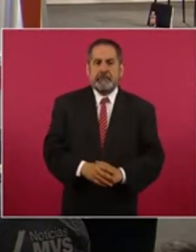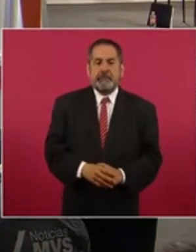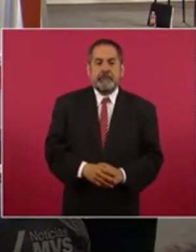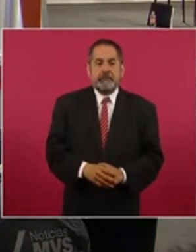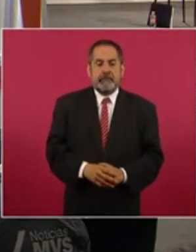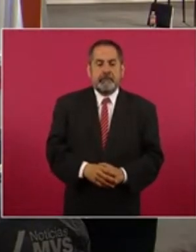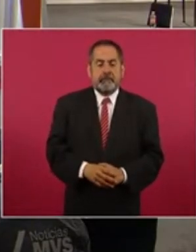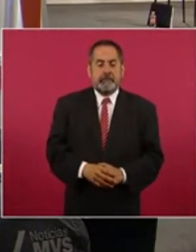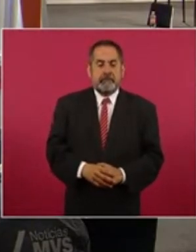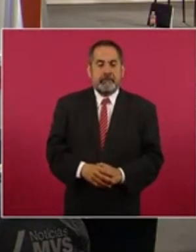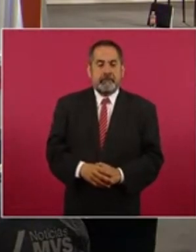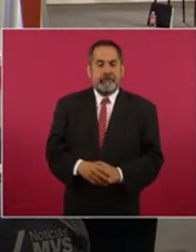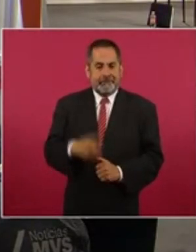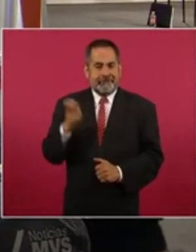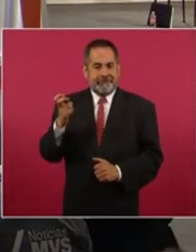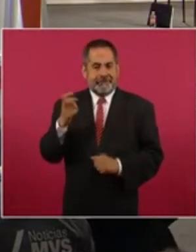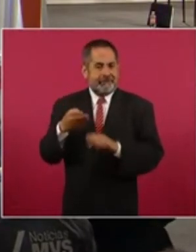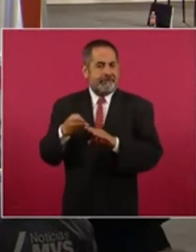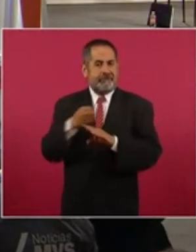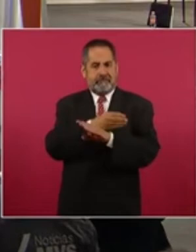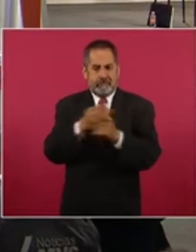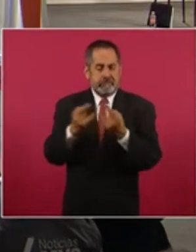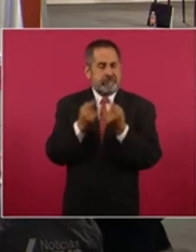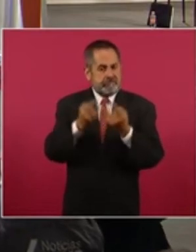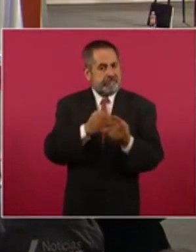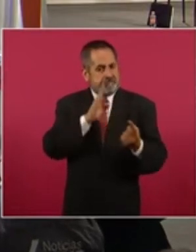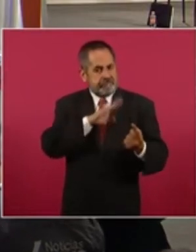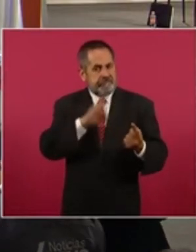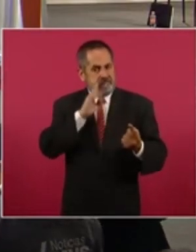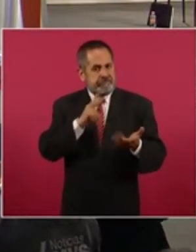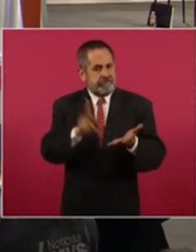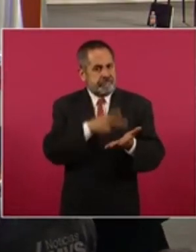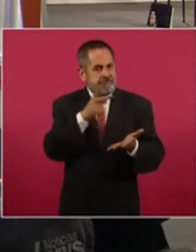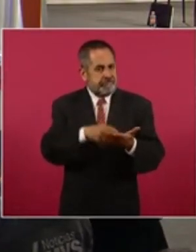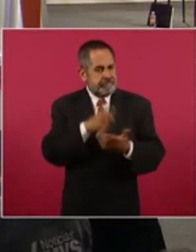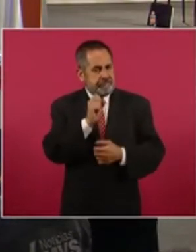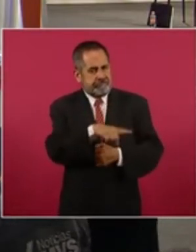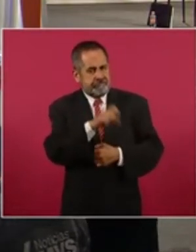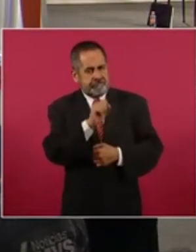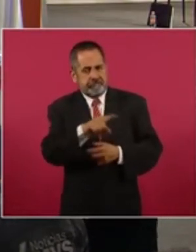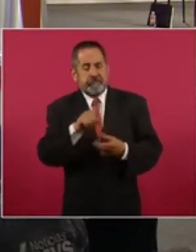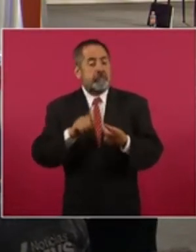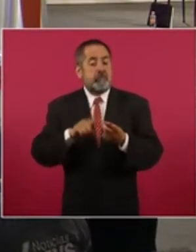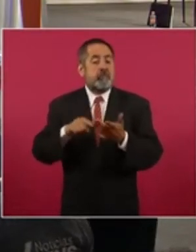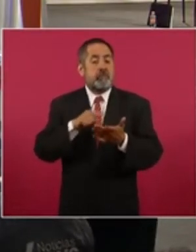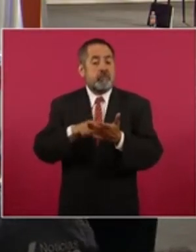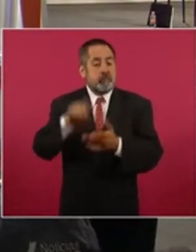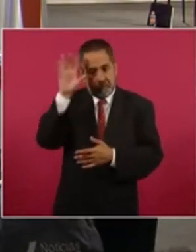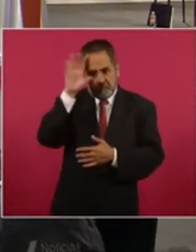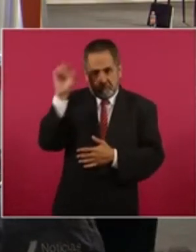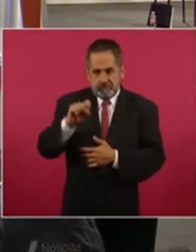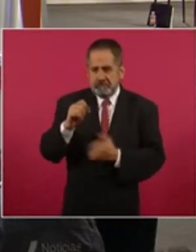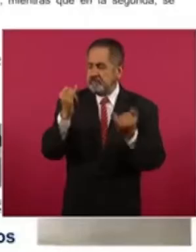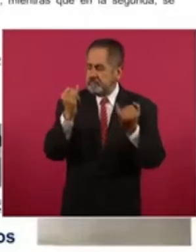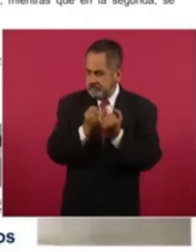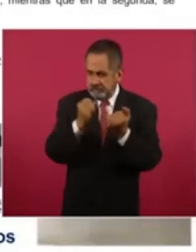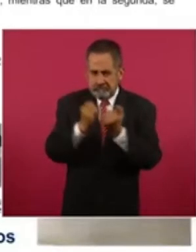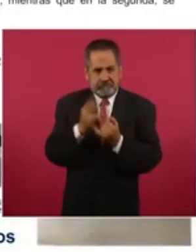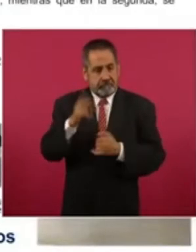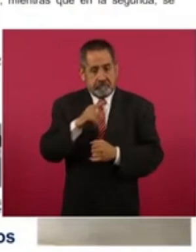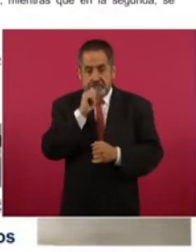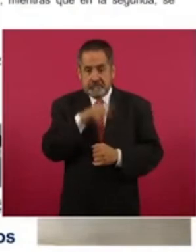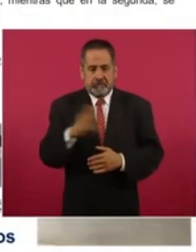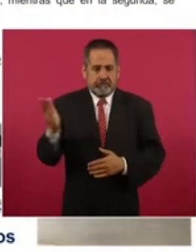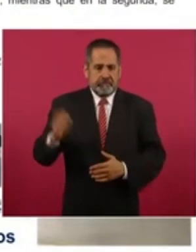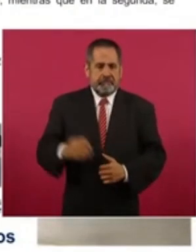Aquí están otros antecedentes de Grig N. Este fue un evento en el estado de Morelos. También aquí se ve otra de las